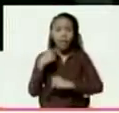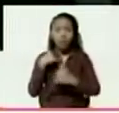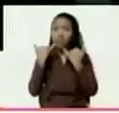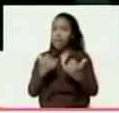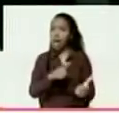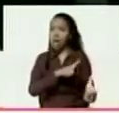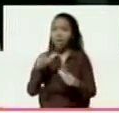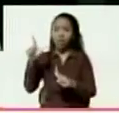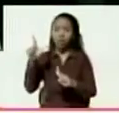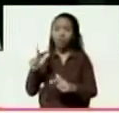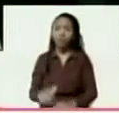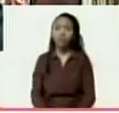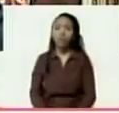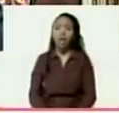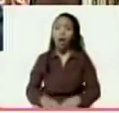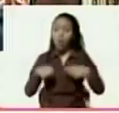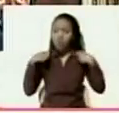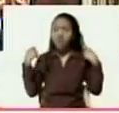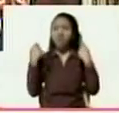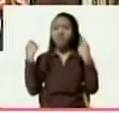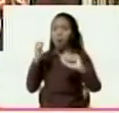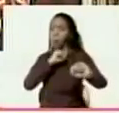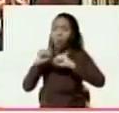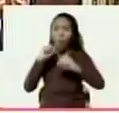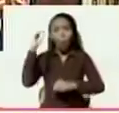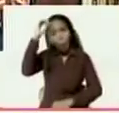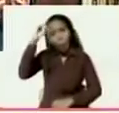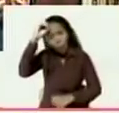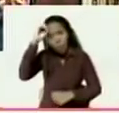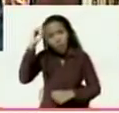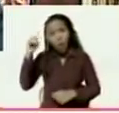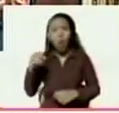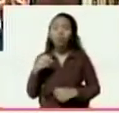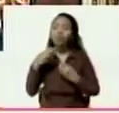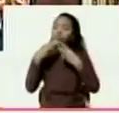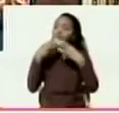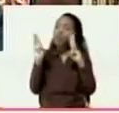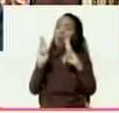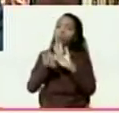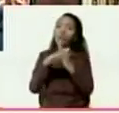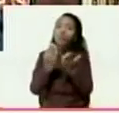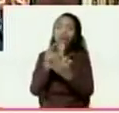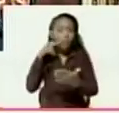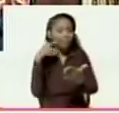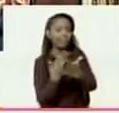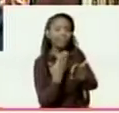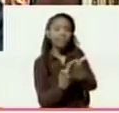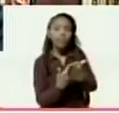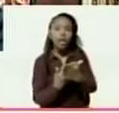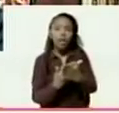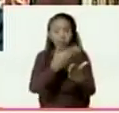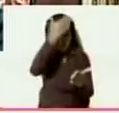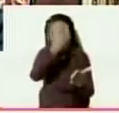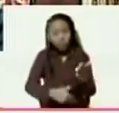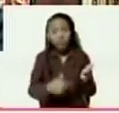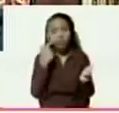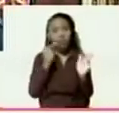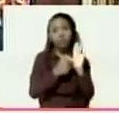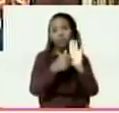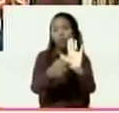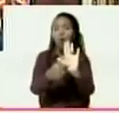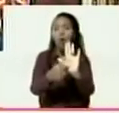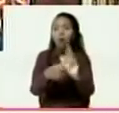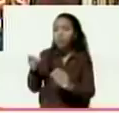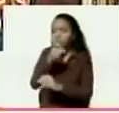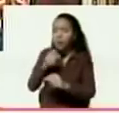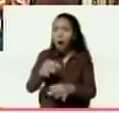hicimos. Ahora hay que promover un gran movimiento de opinión pública mundial, con testigos, pruebas y buscar